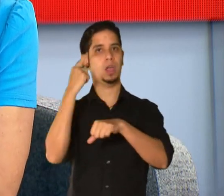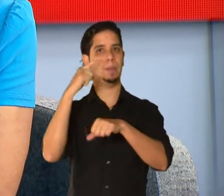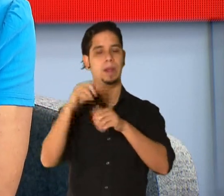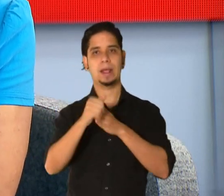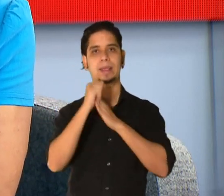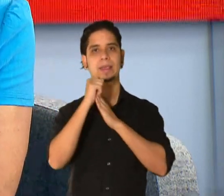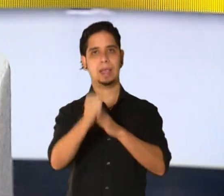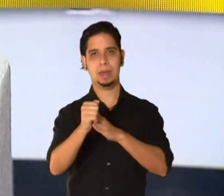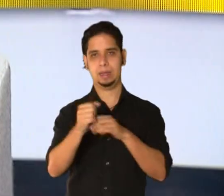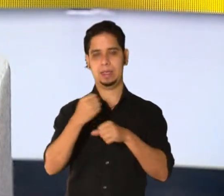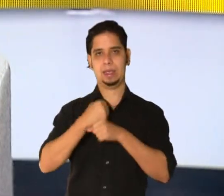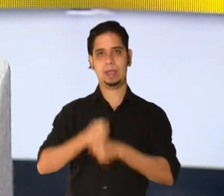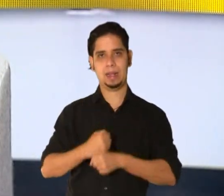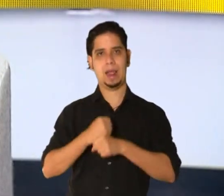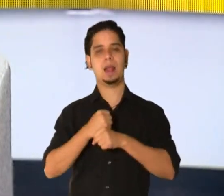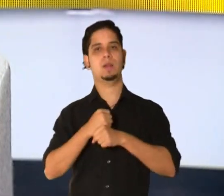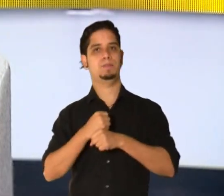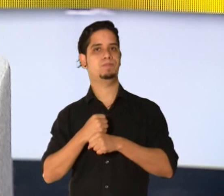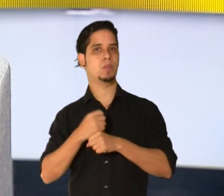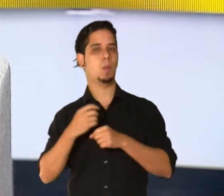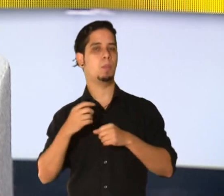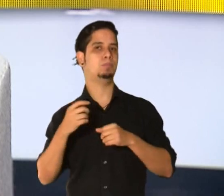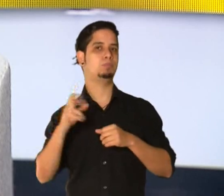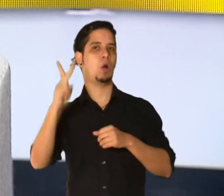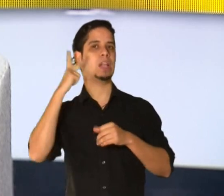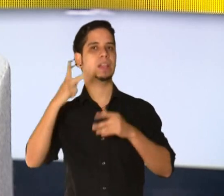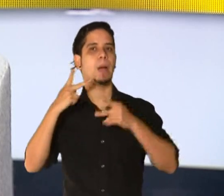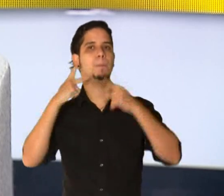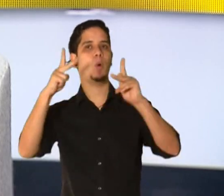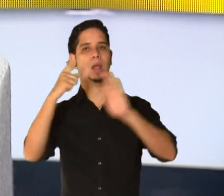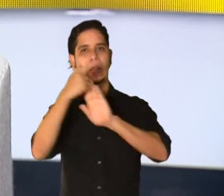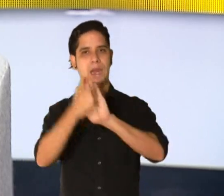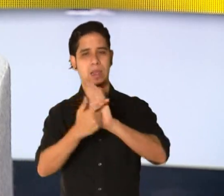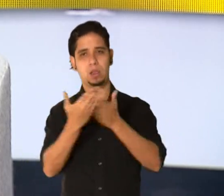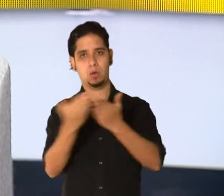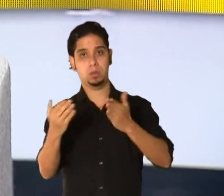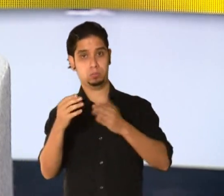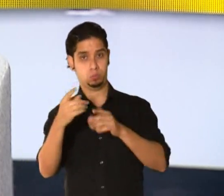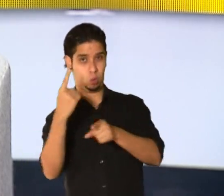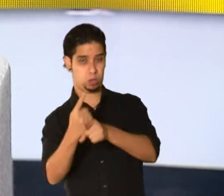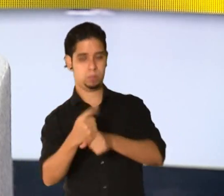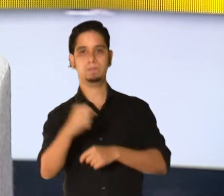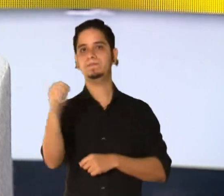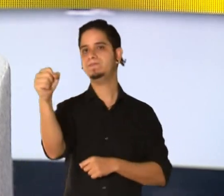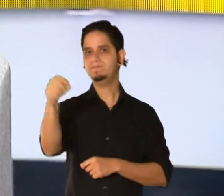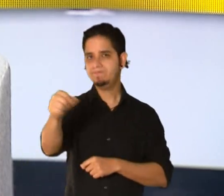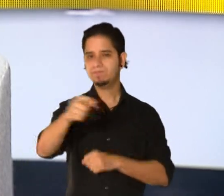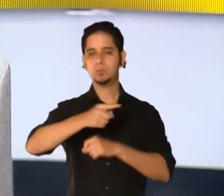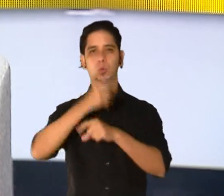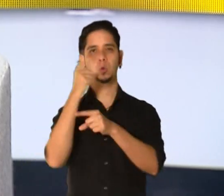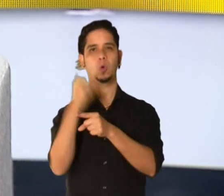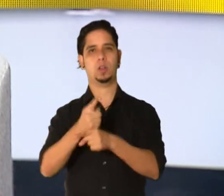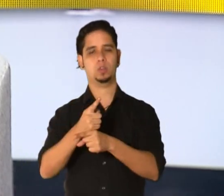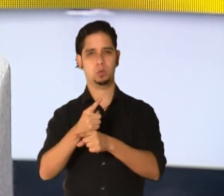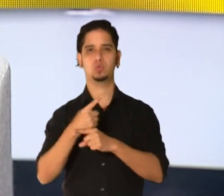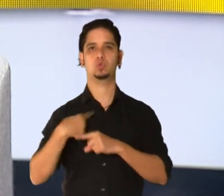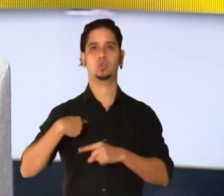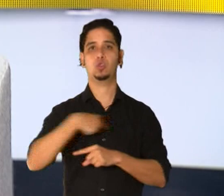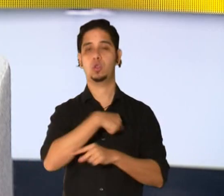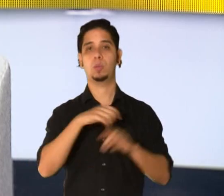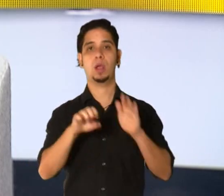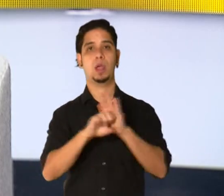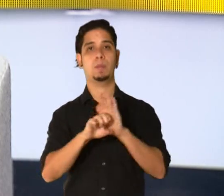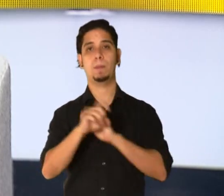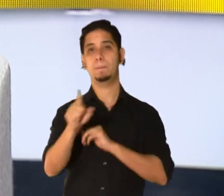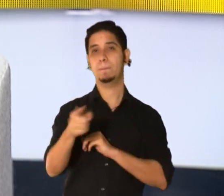política pública, ¿no? Exacto. ¿Qué van a hacer entonces con la información? Bueno, hay un dato importante que también obtuvimos del primer Casper,